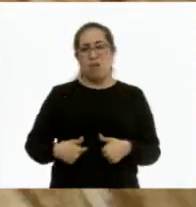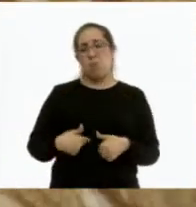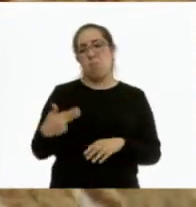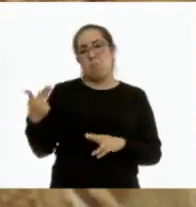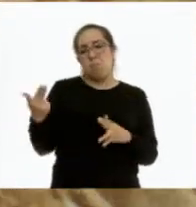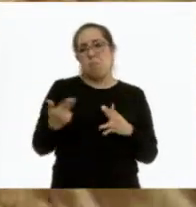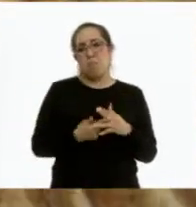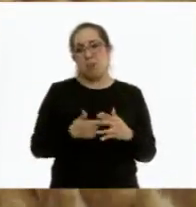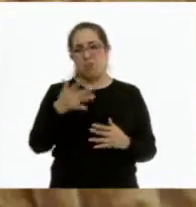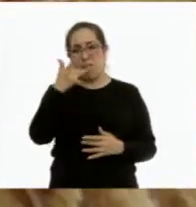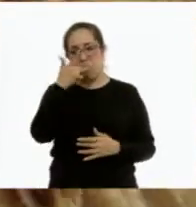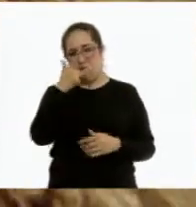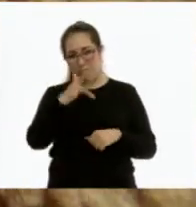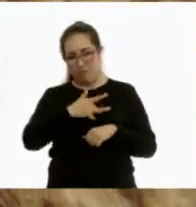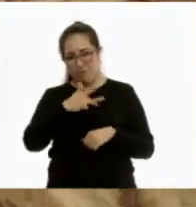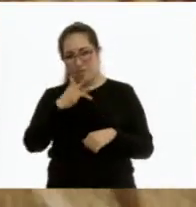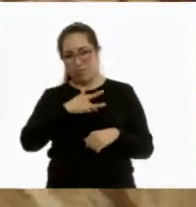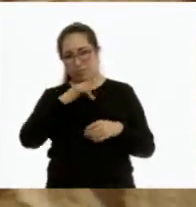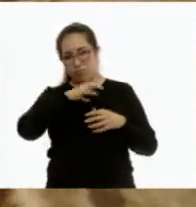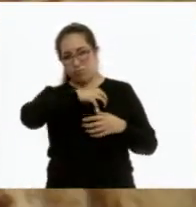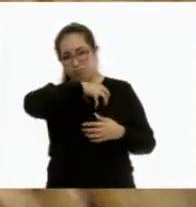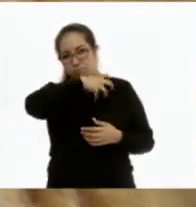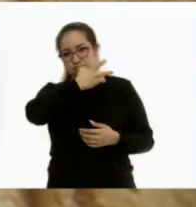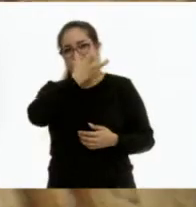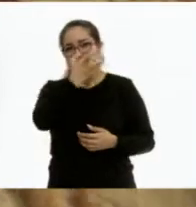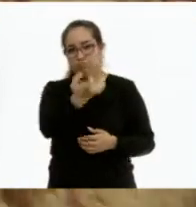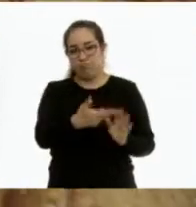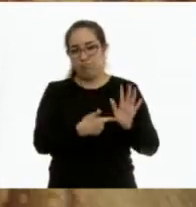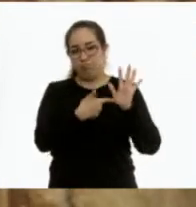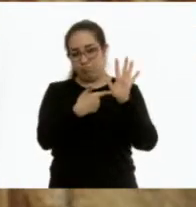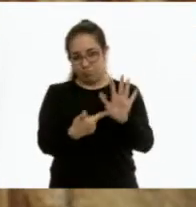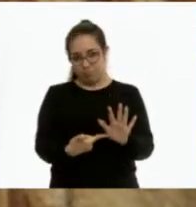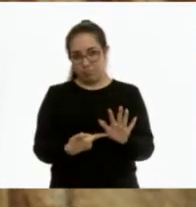conjunto, denotaban una lista de pueblos sometidos.